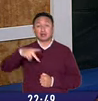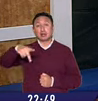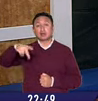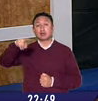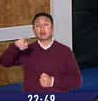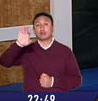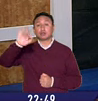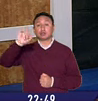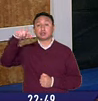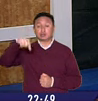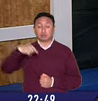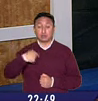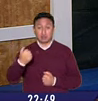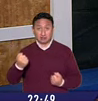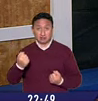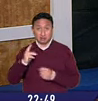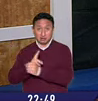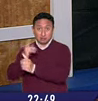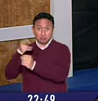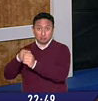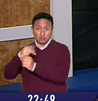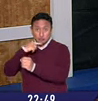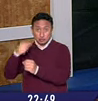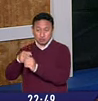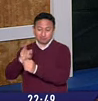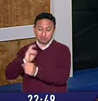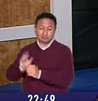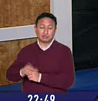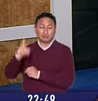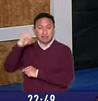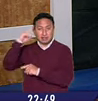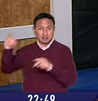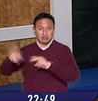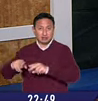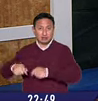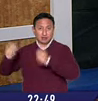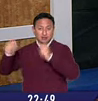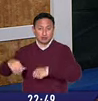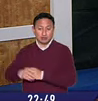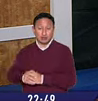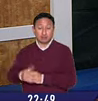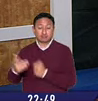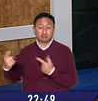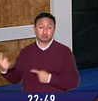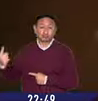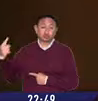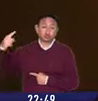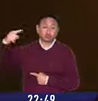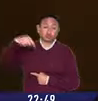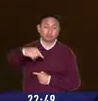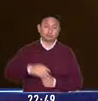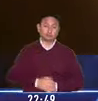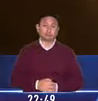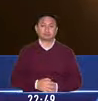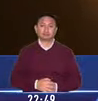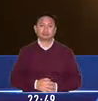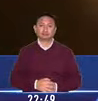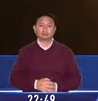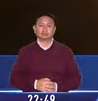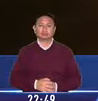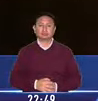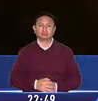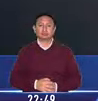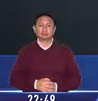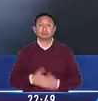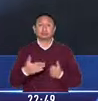Putin, retiró la participación de su país en el Tratado de Control de Armas Nucleares. A pocos días